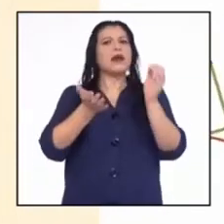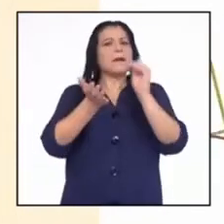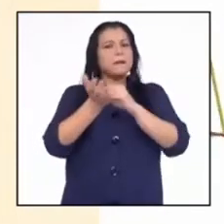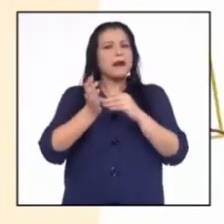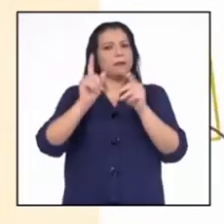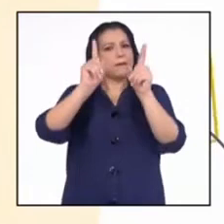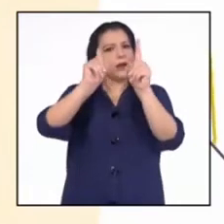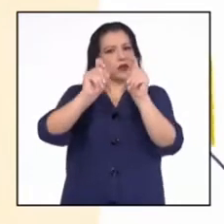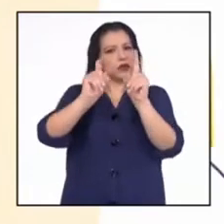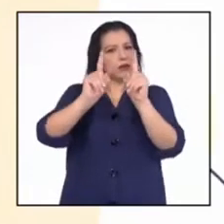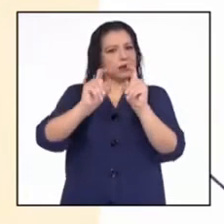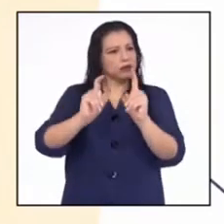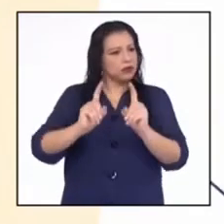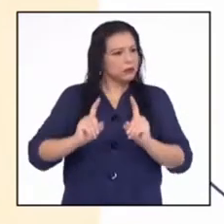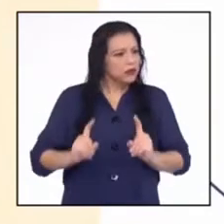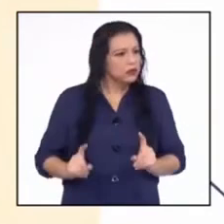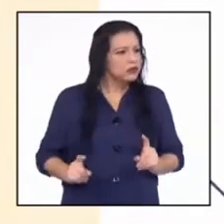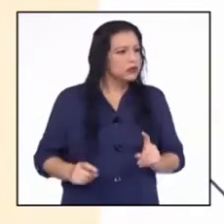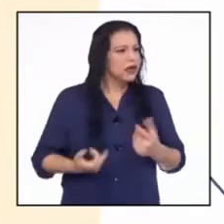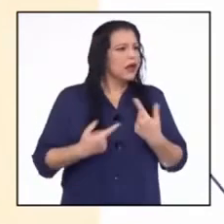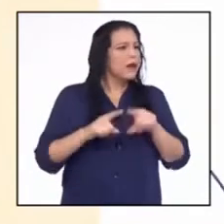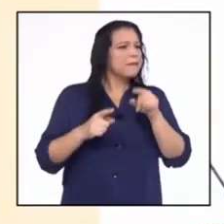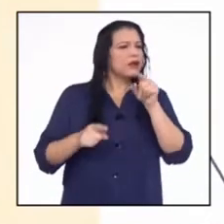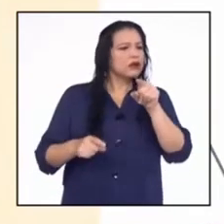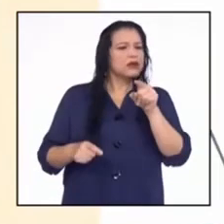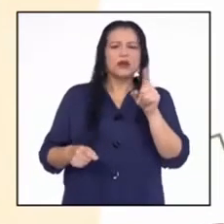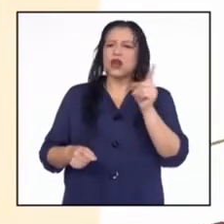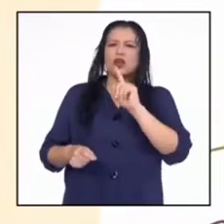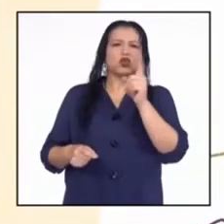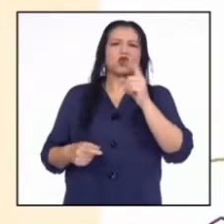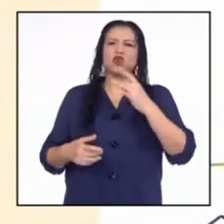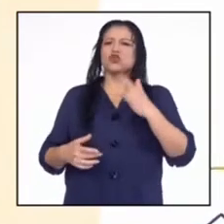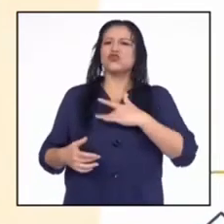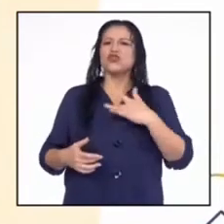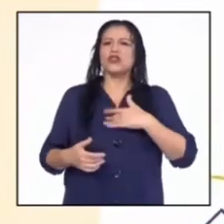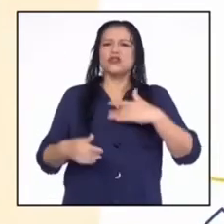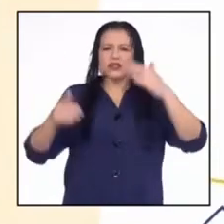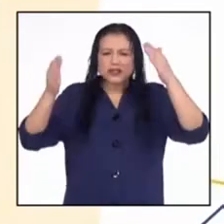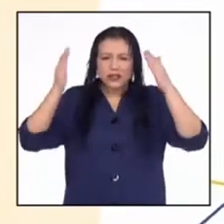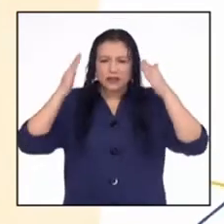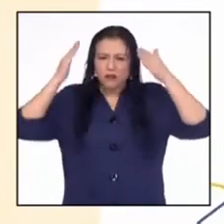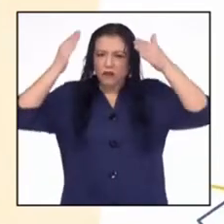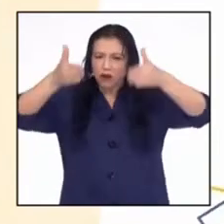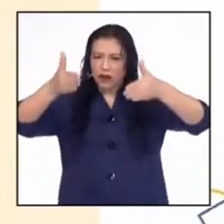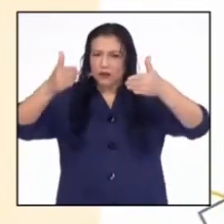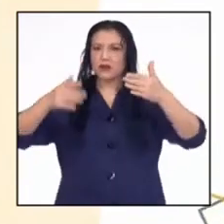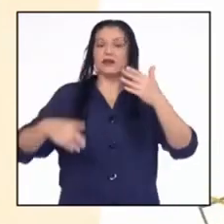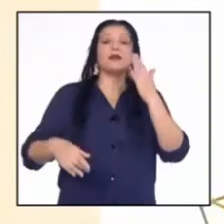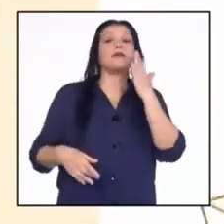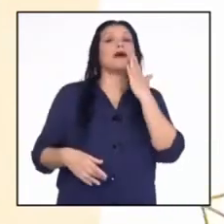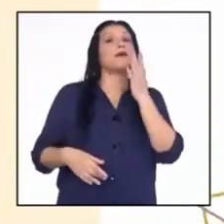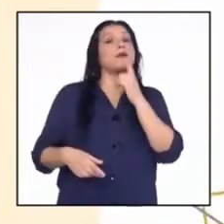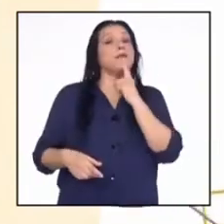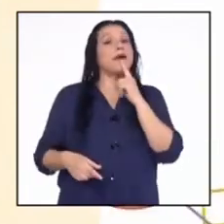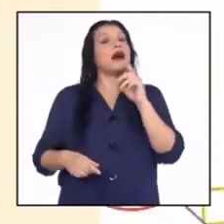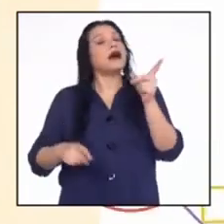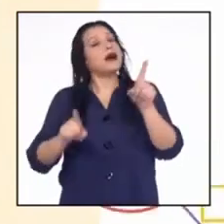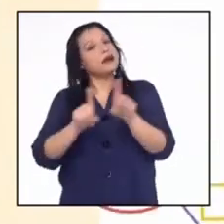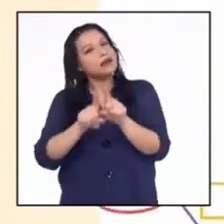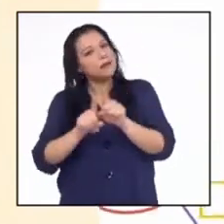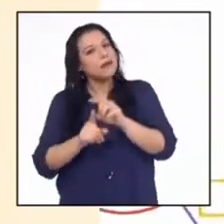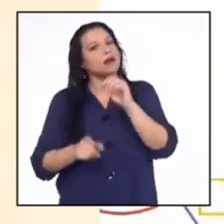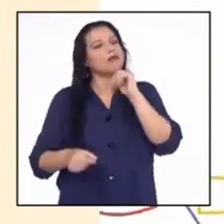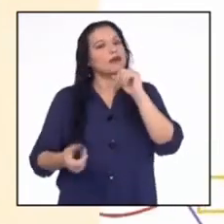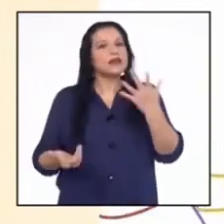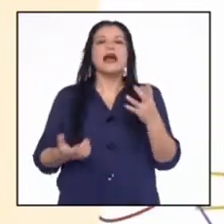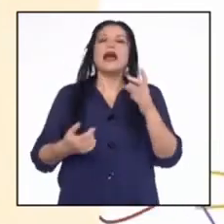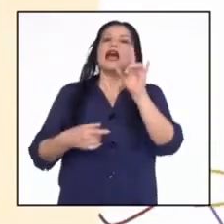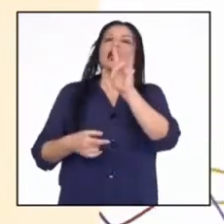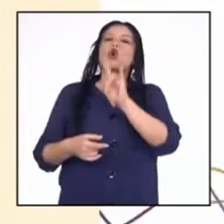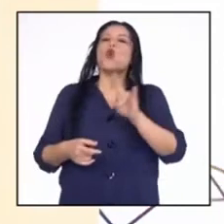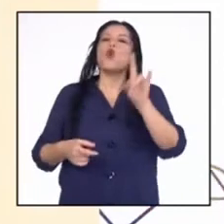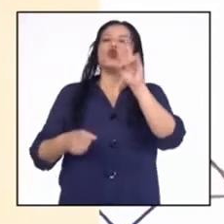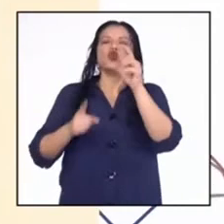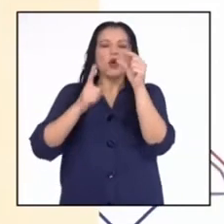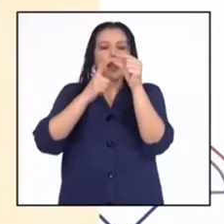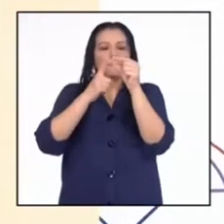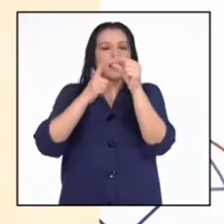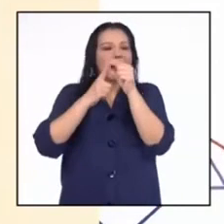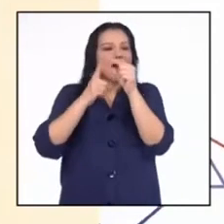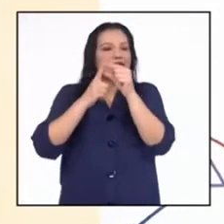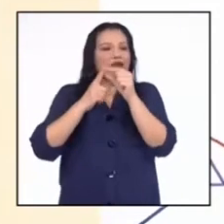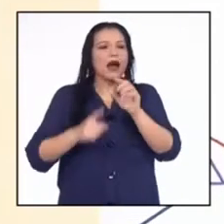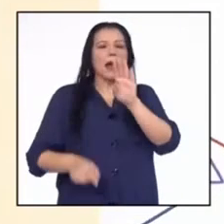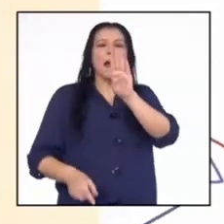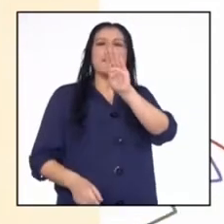si lo leo así, no siento que estás dirigiéndote a los padres de familia. Por otro lado, creo que el uso de la palabra